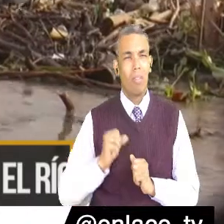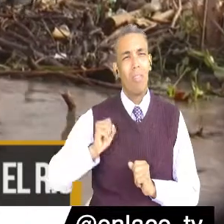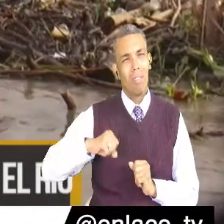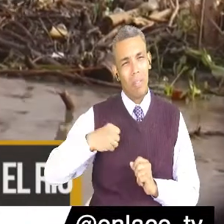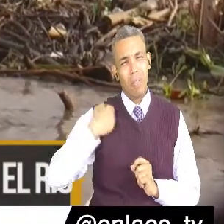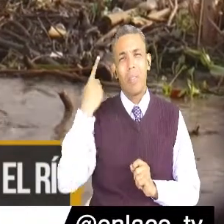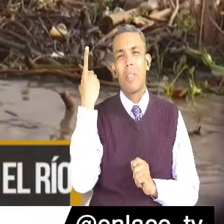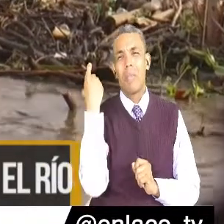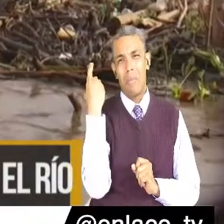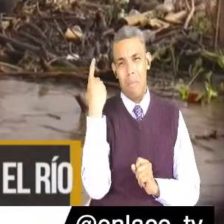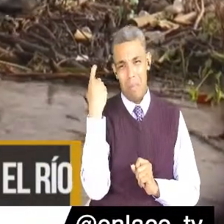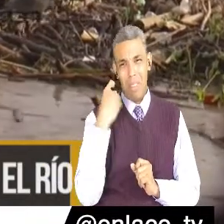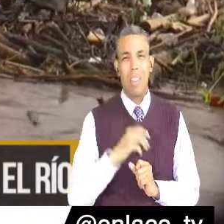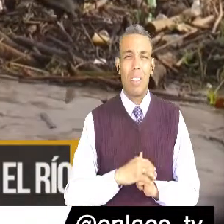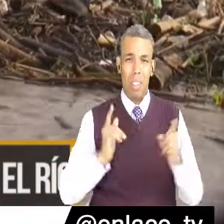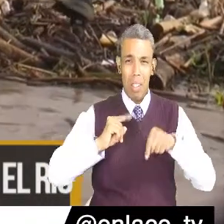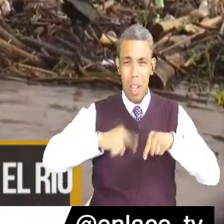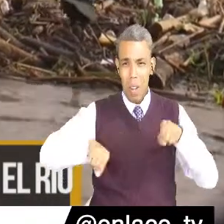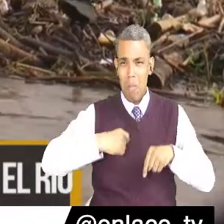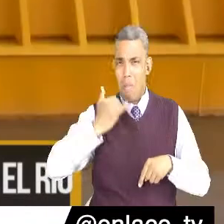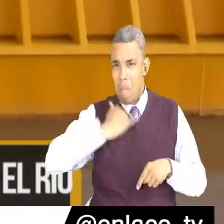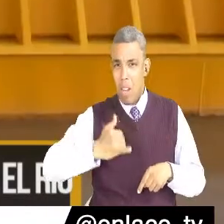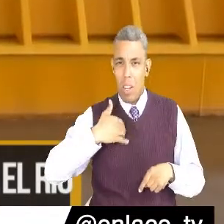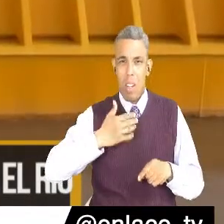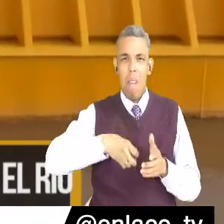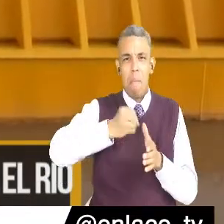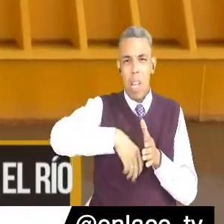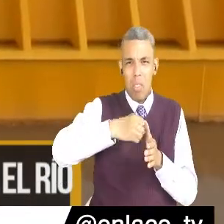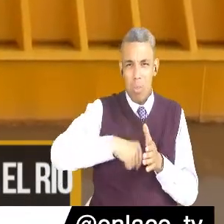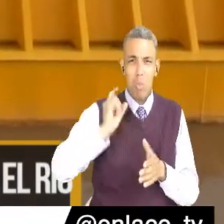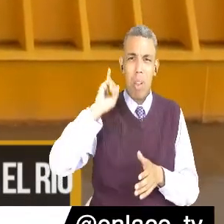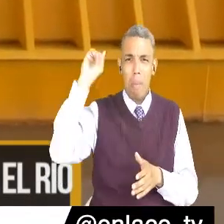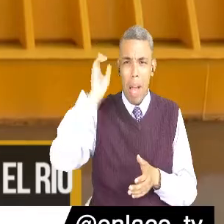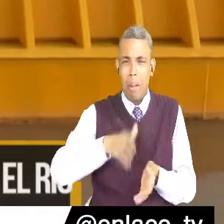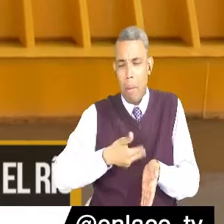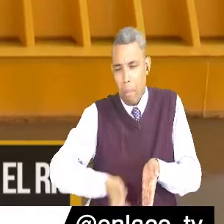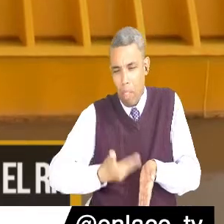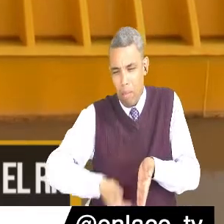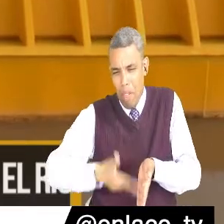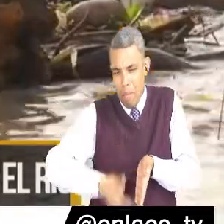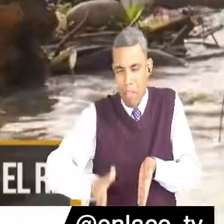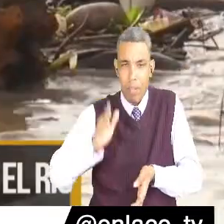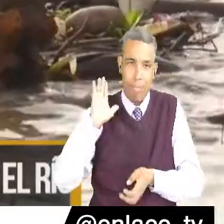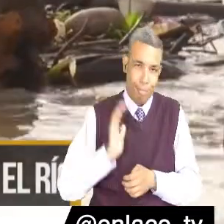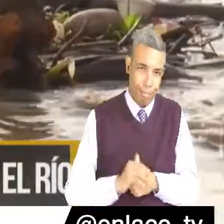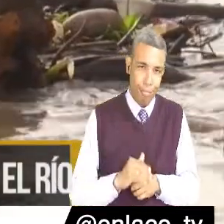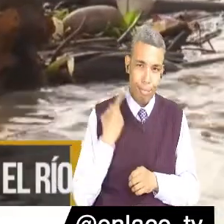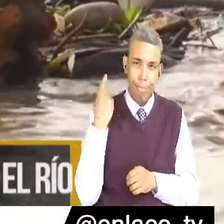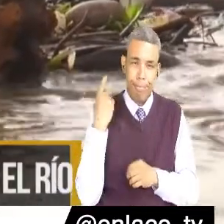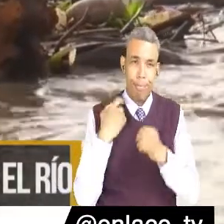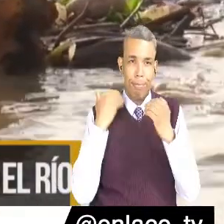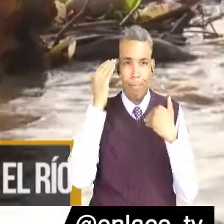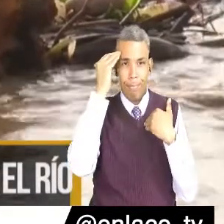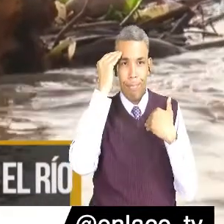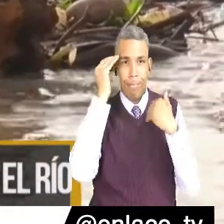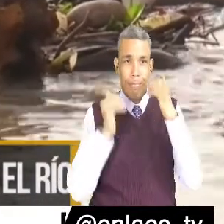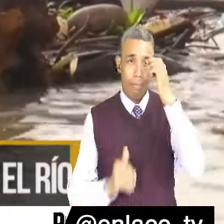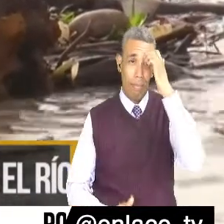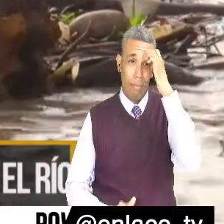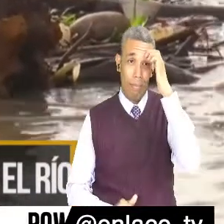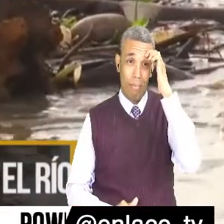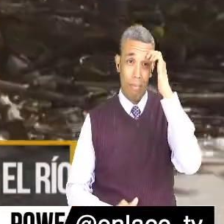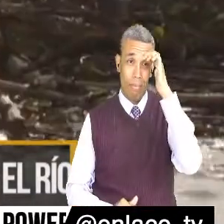con la ciudad y con el medio ambiente. Ya lo he manifestado en repetidas ocasiones y no solo es que cuando se